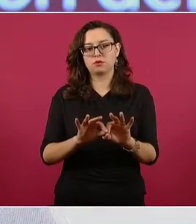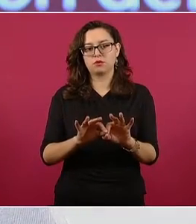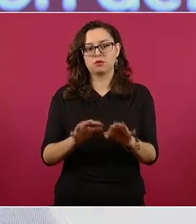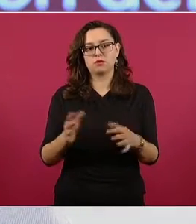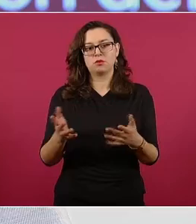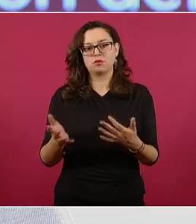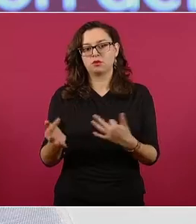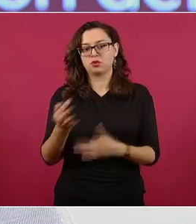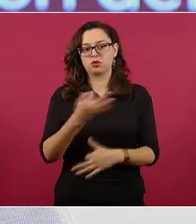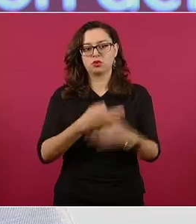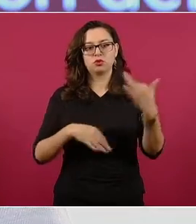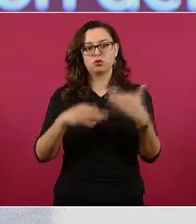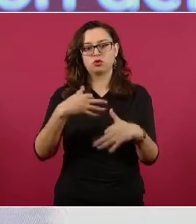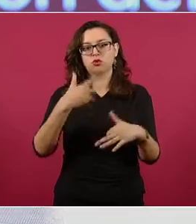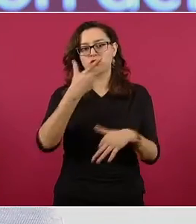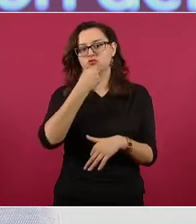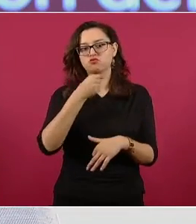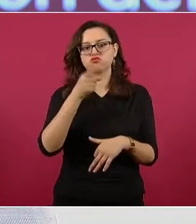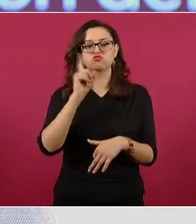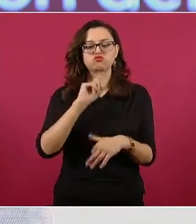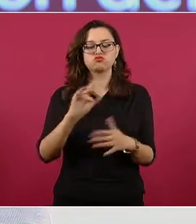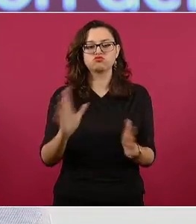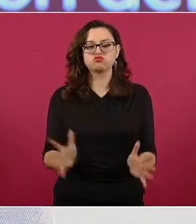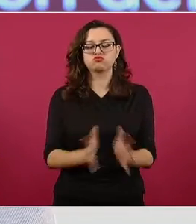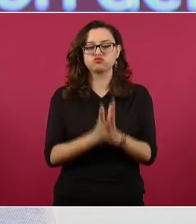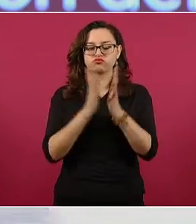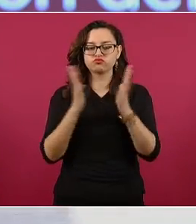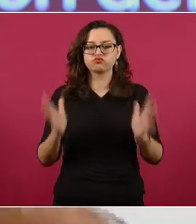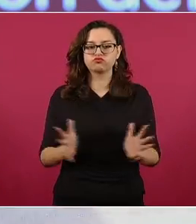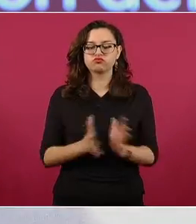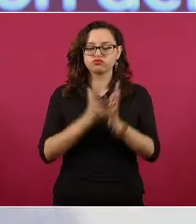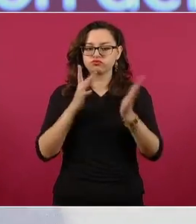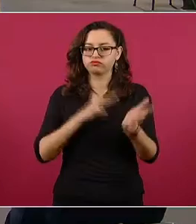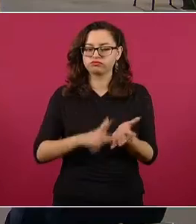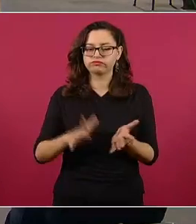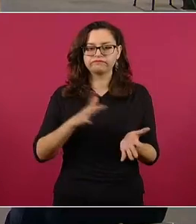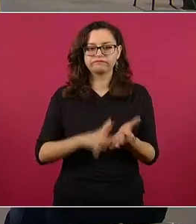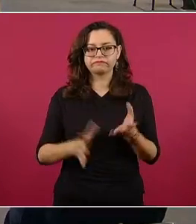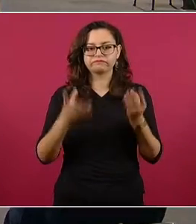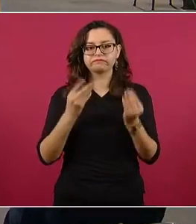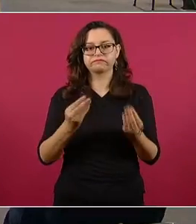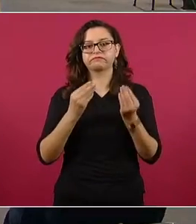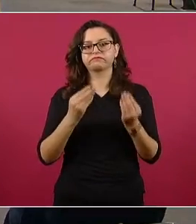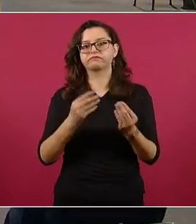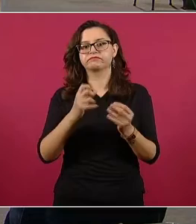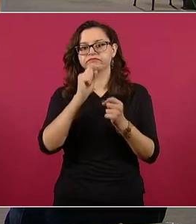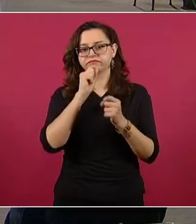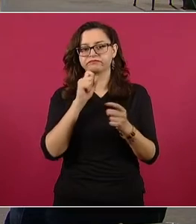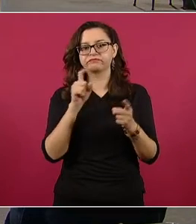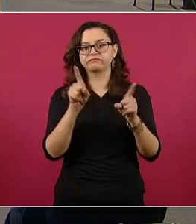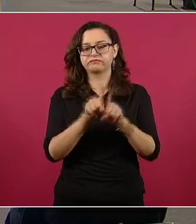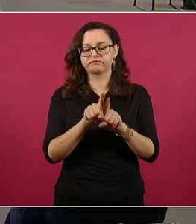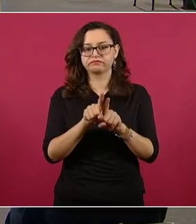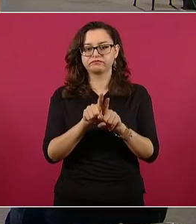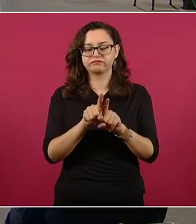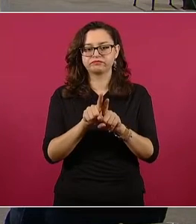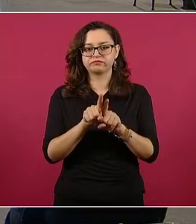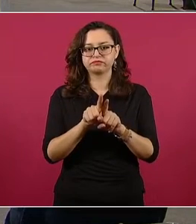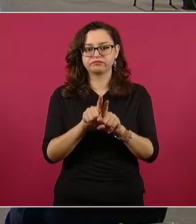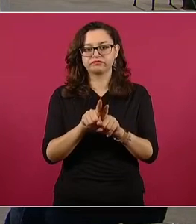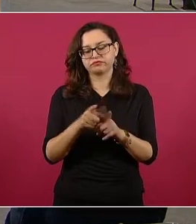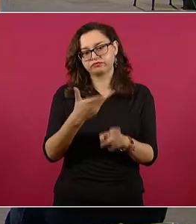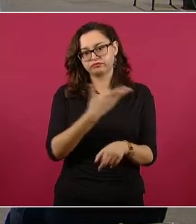de todas y de todos. Hemos tenido mucho apoyo y también del secretario particular, del